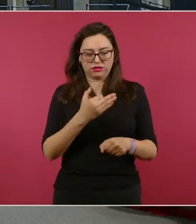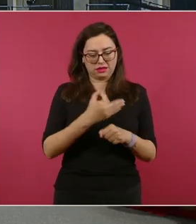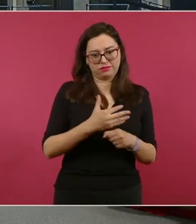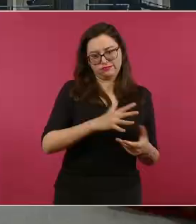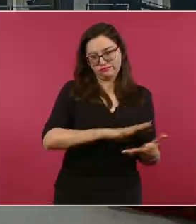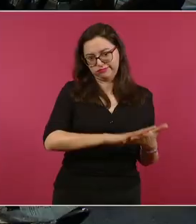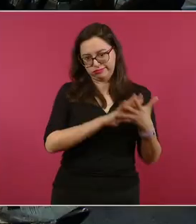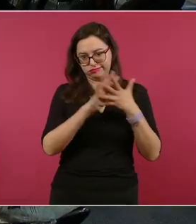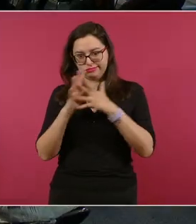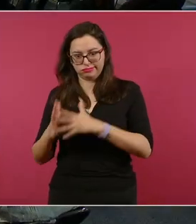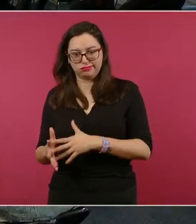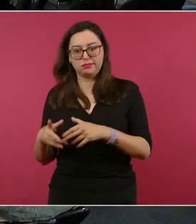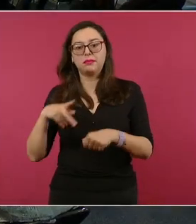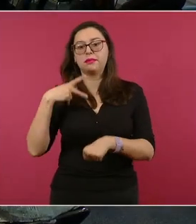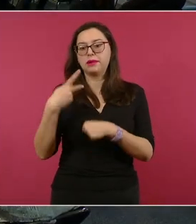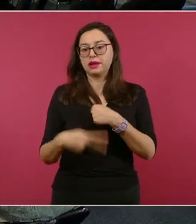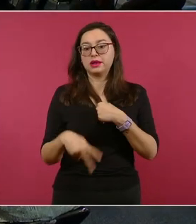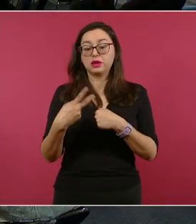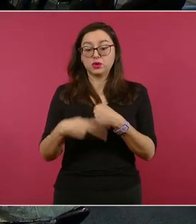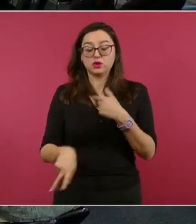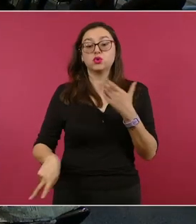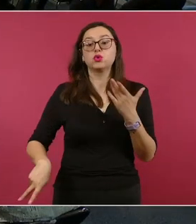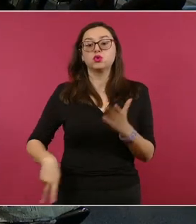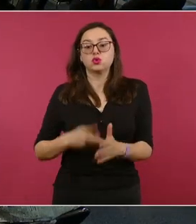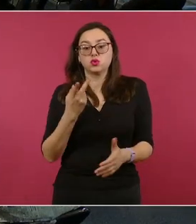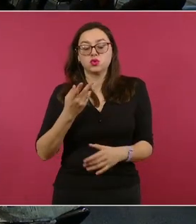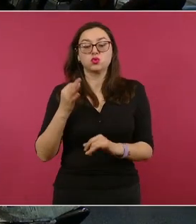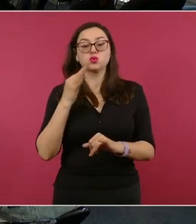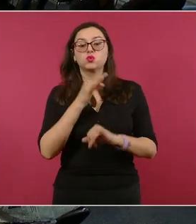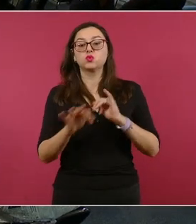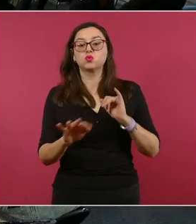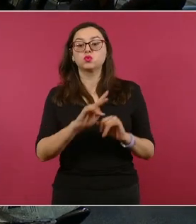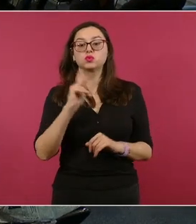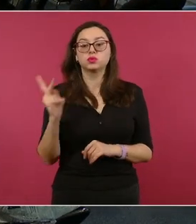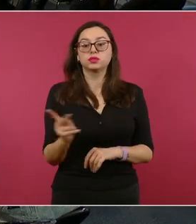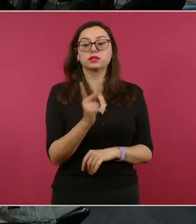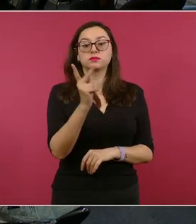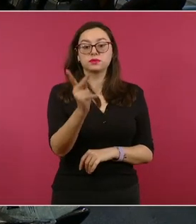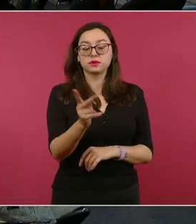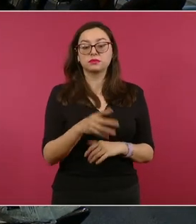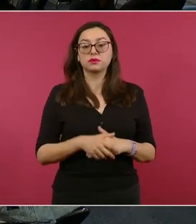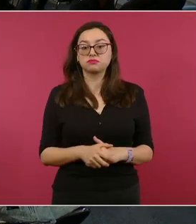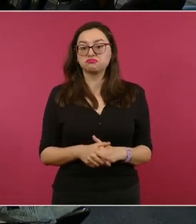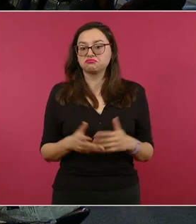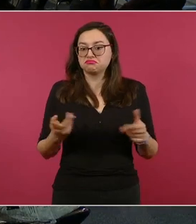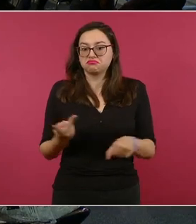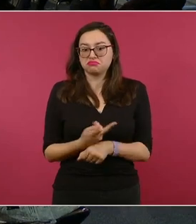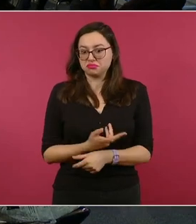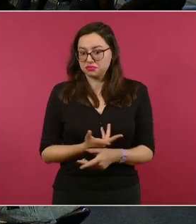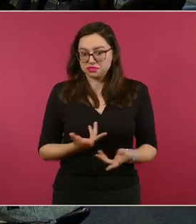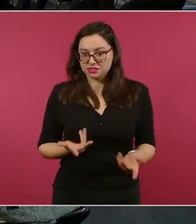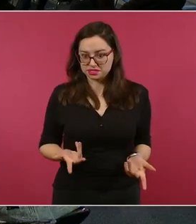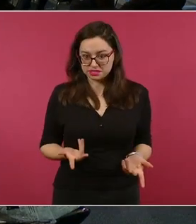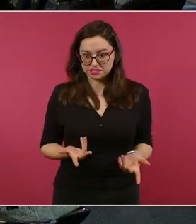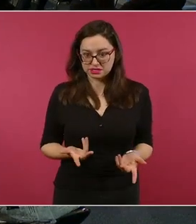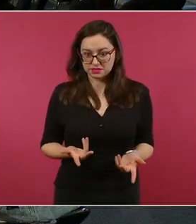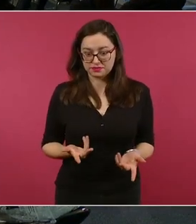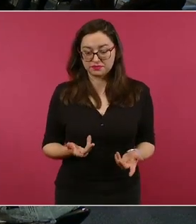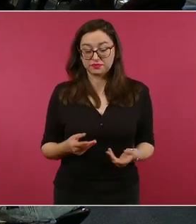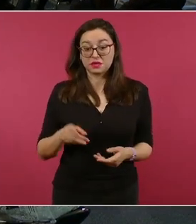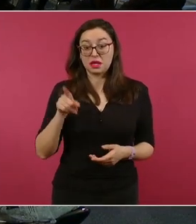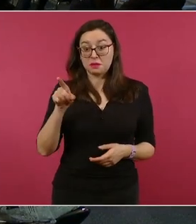riesgoso. Y la última pregunta en este sentido es, ¿cómo van a hacerle si en estados